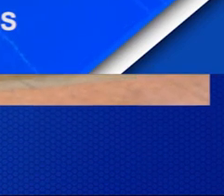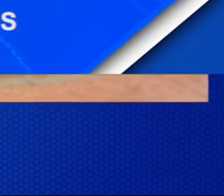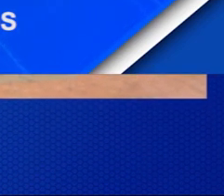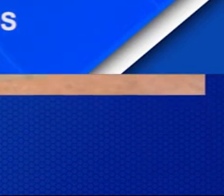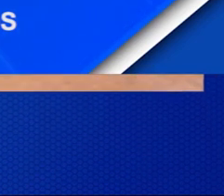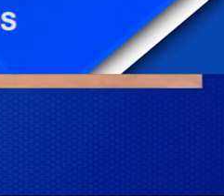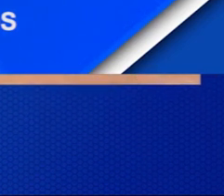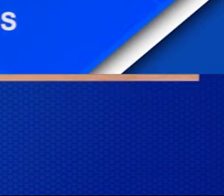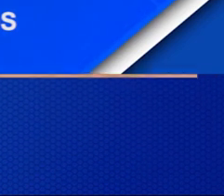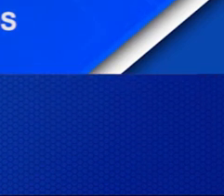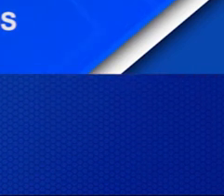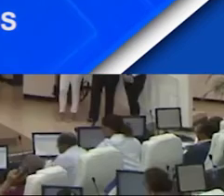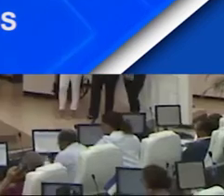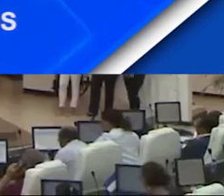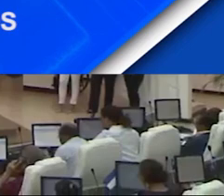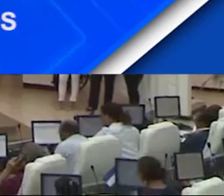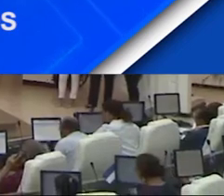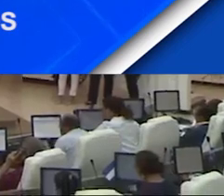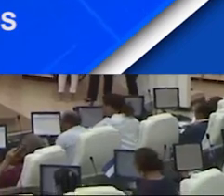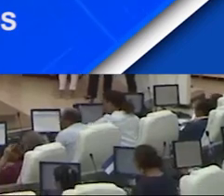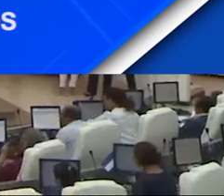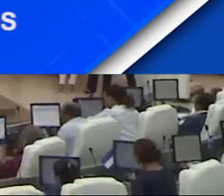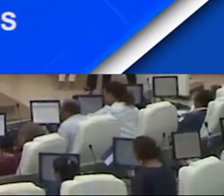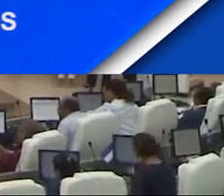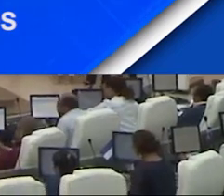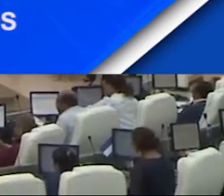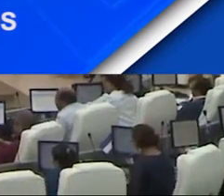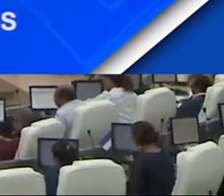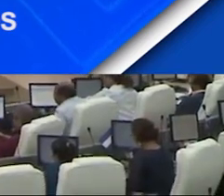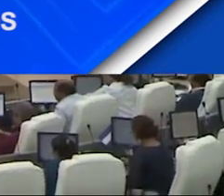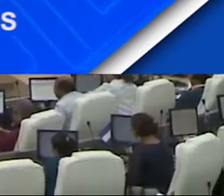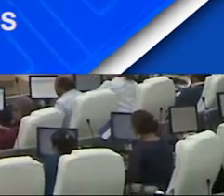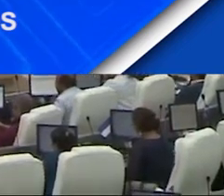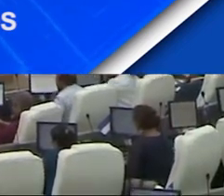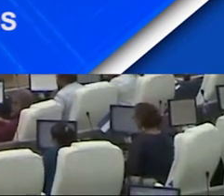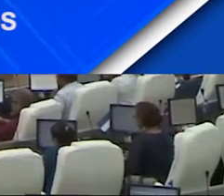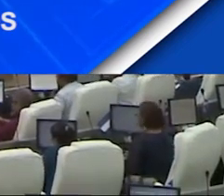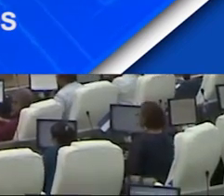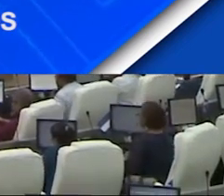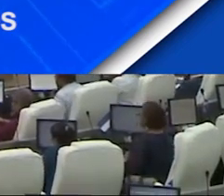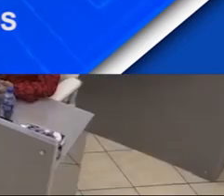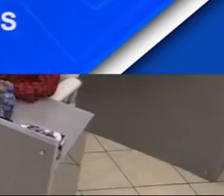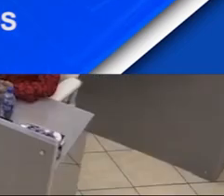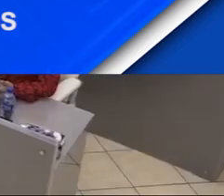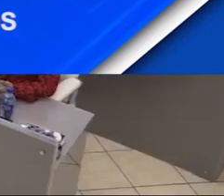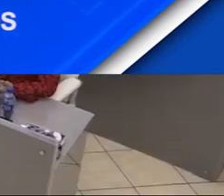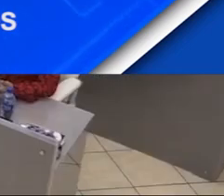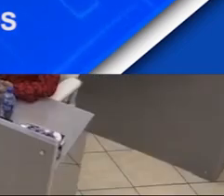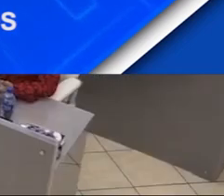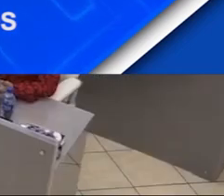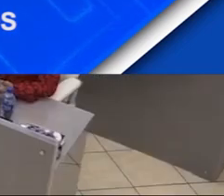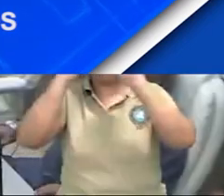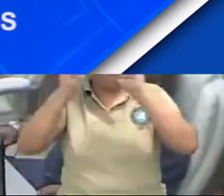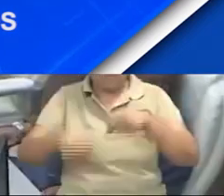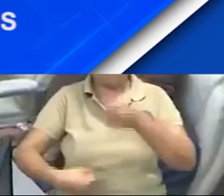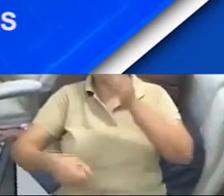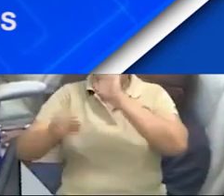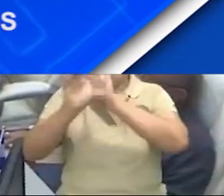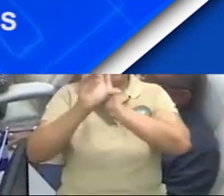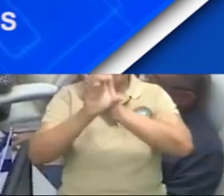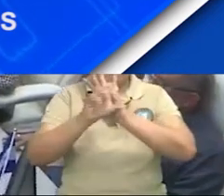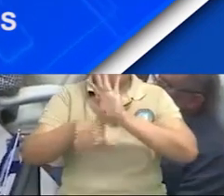superintendente de bancos y otras instituciones financieras Marta Mayela Díaz Ortiz la funcionaria será